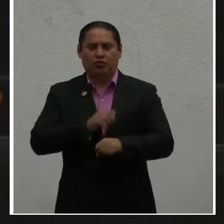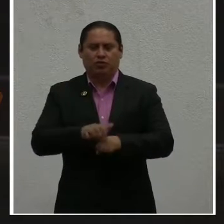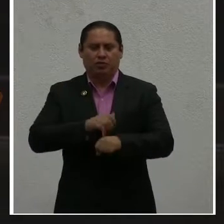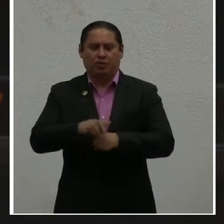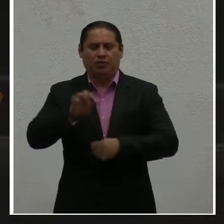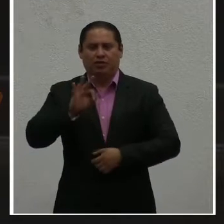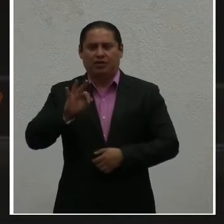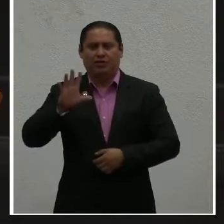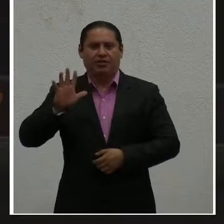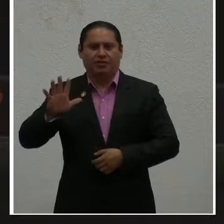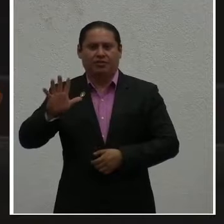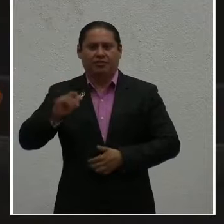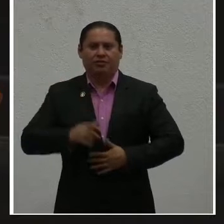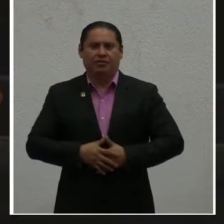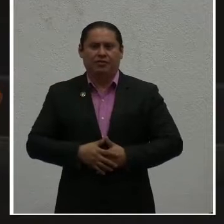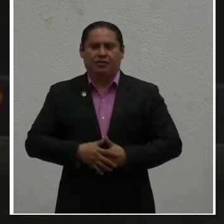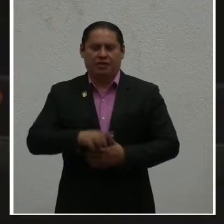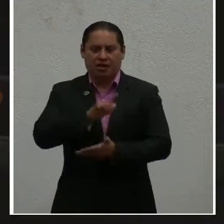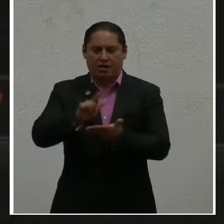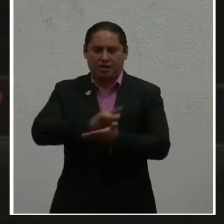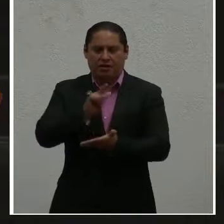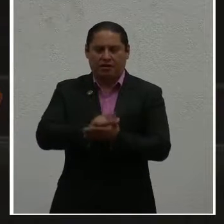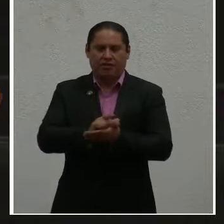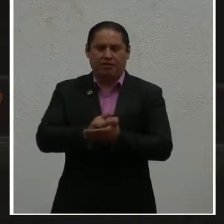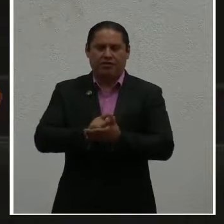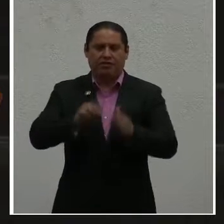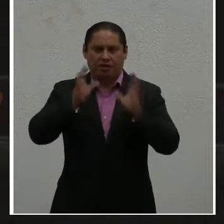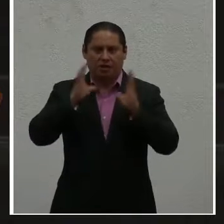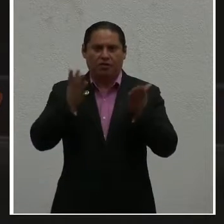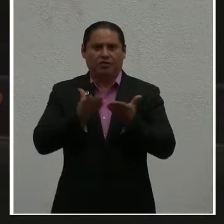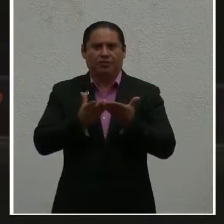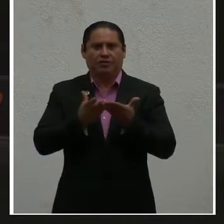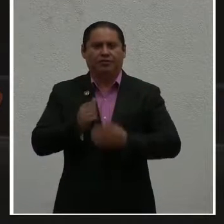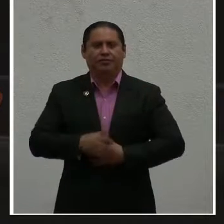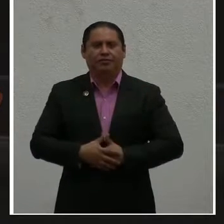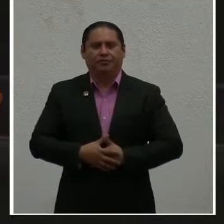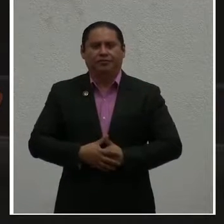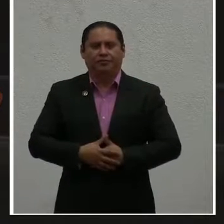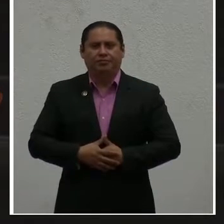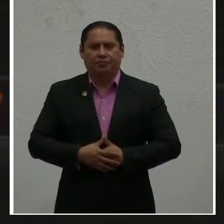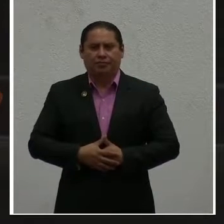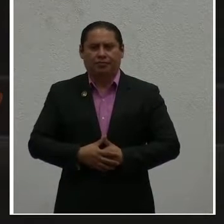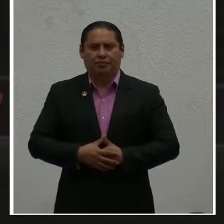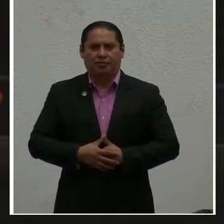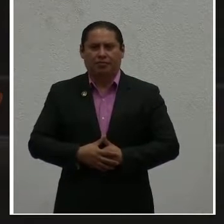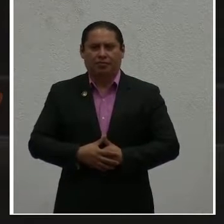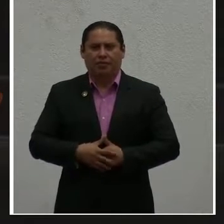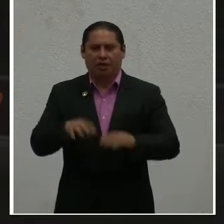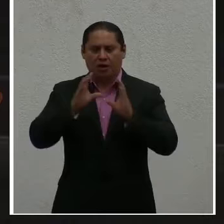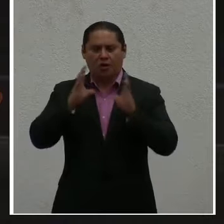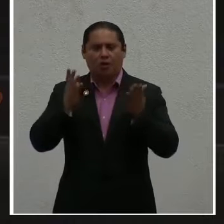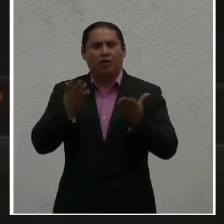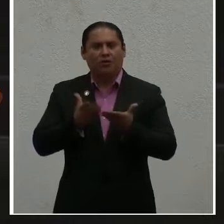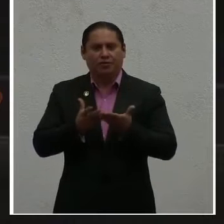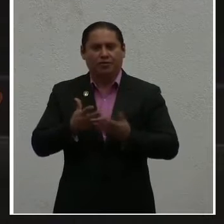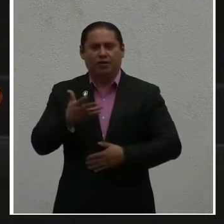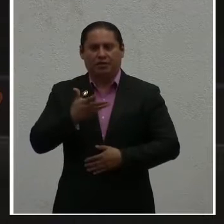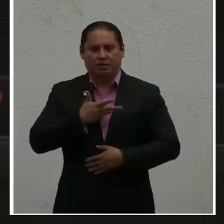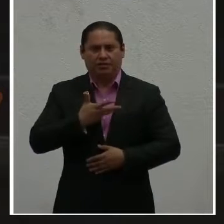y 5 de la Ley Orgánica del propio Poder Legislativo. El Congreso del Estado tendrá los